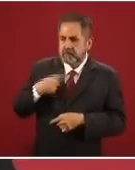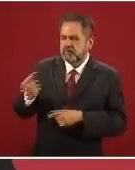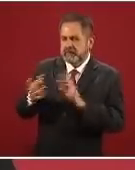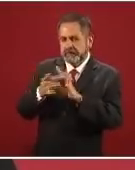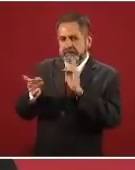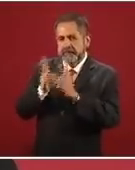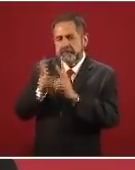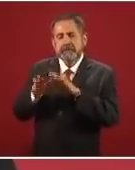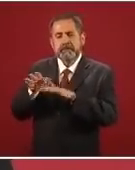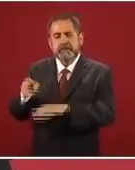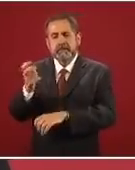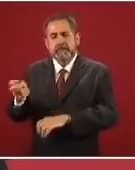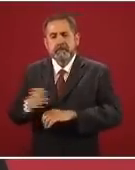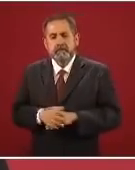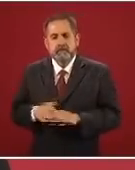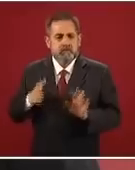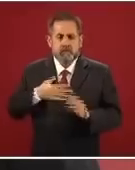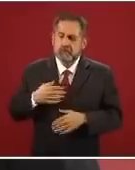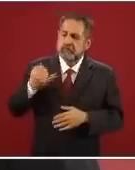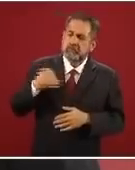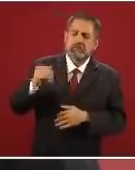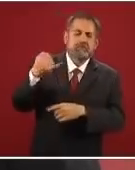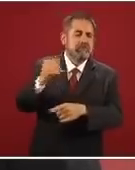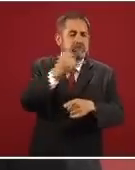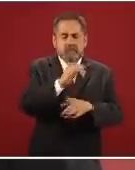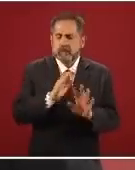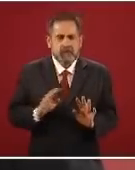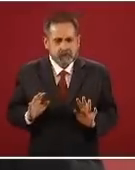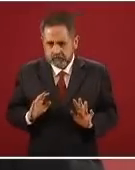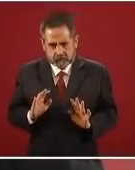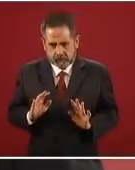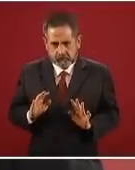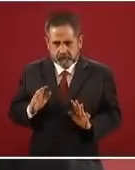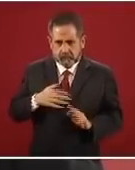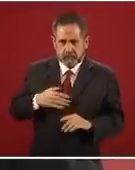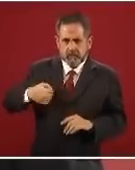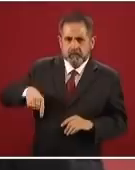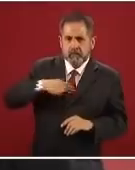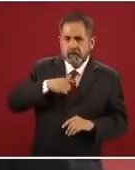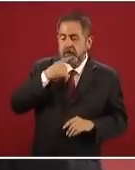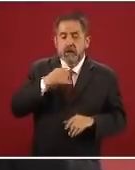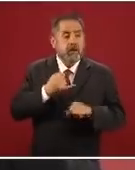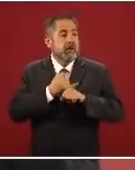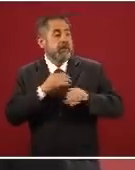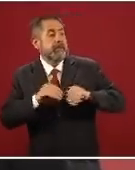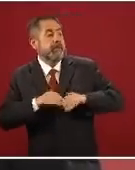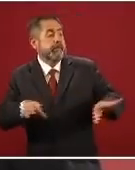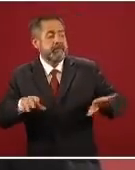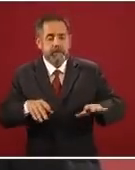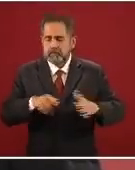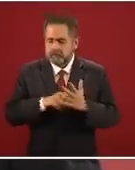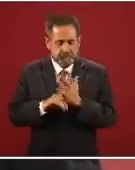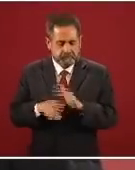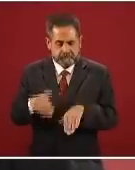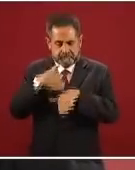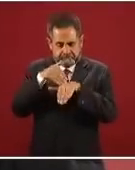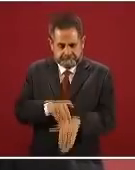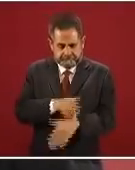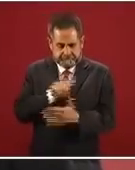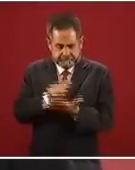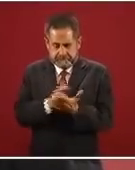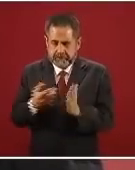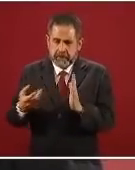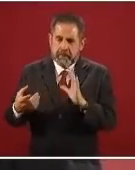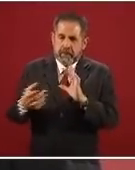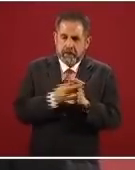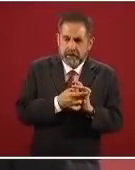sobre esto. Nosotros no hemos descalificado a nadie, nosotros no hemos dado una información que no esté apegada a